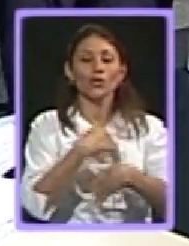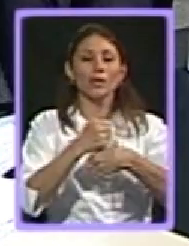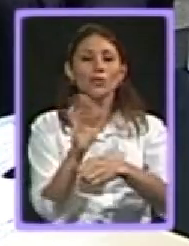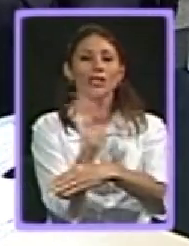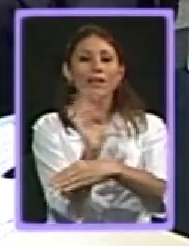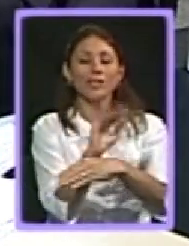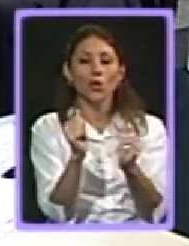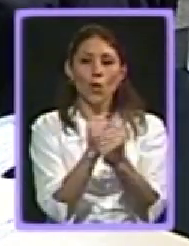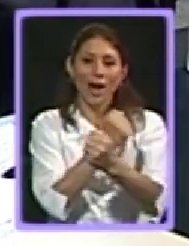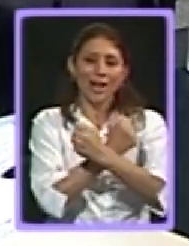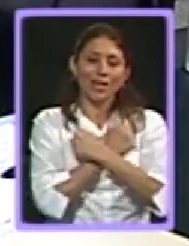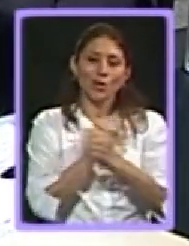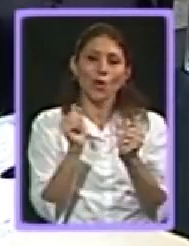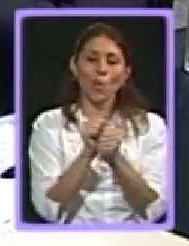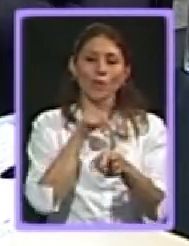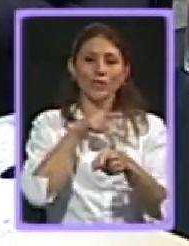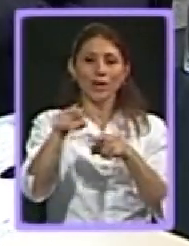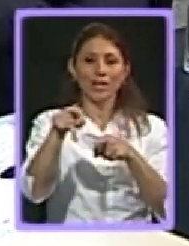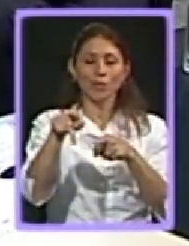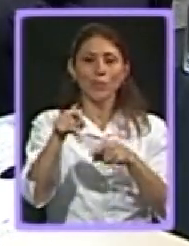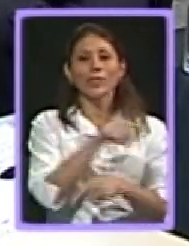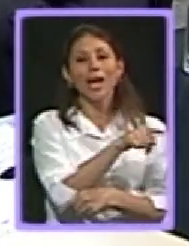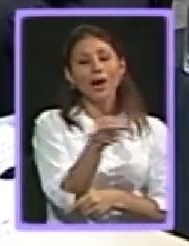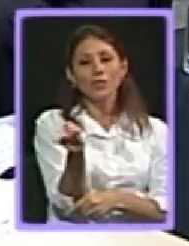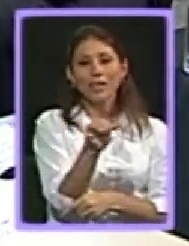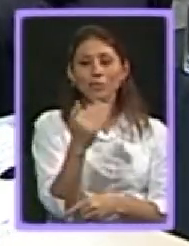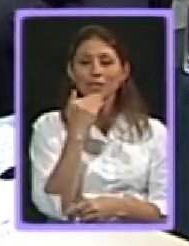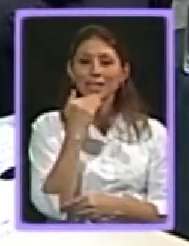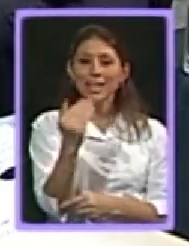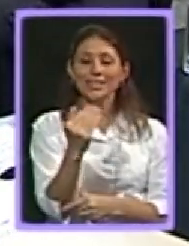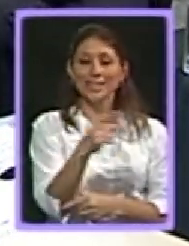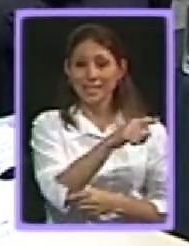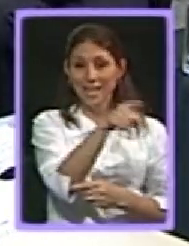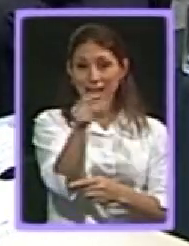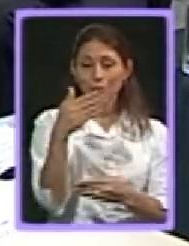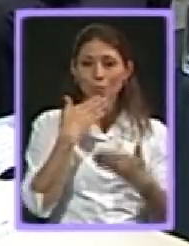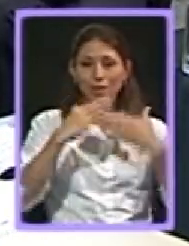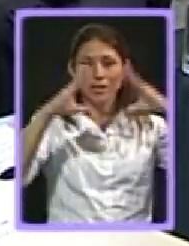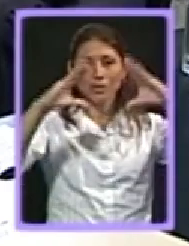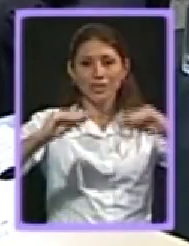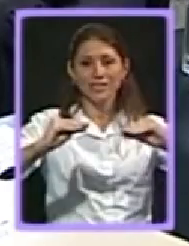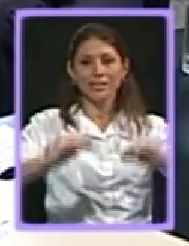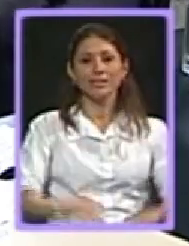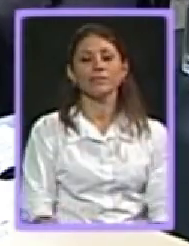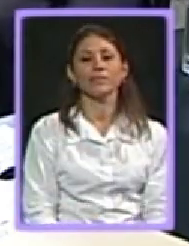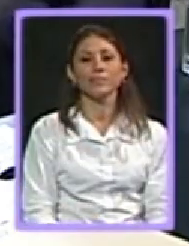con cariño y con profesionalismo. A ustedes muchas gracias y a ellas y a ellos buenas noches.